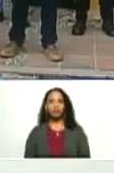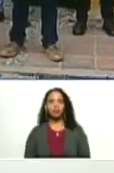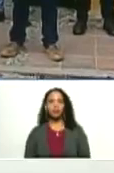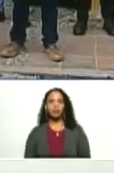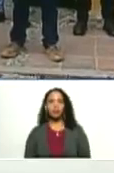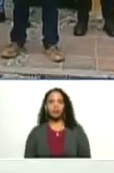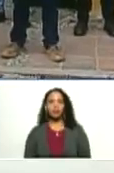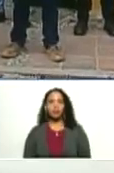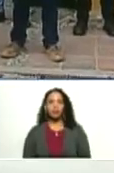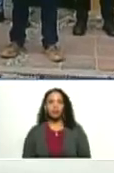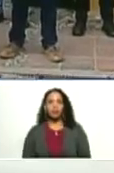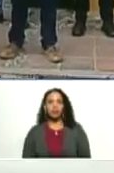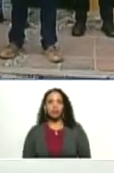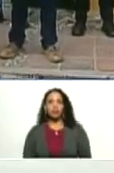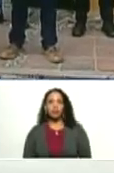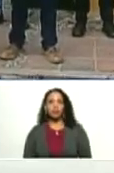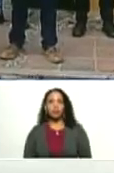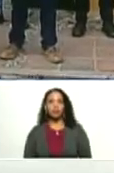Adelante.